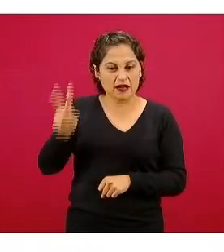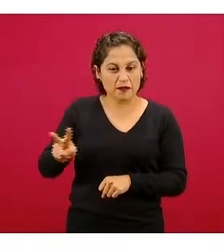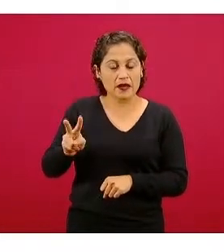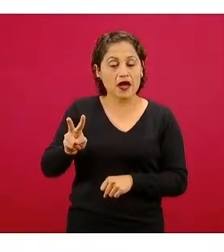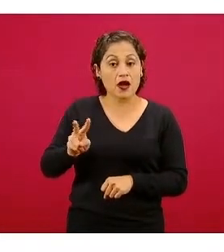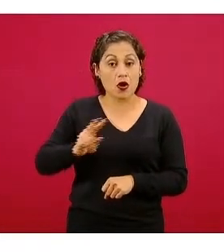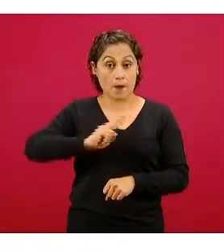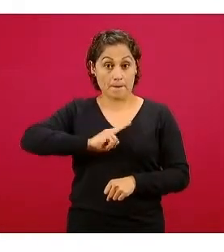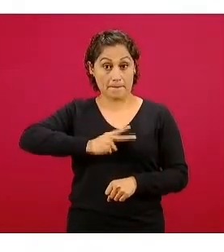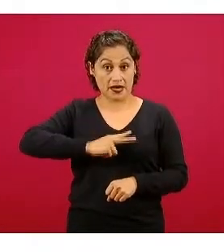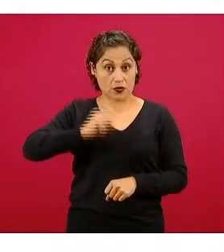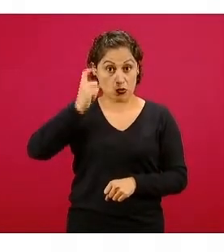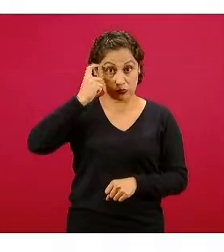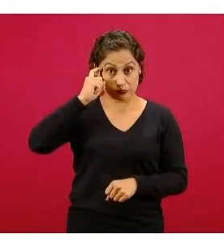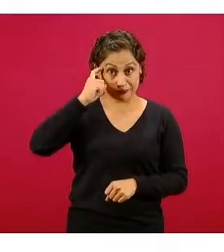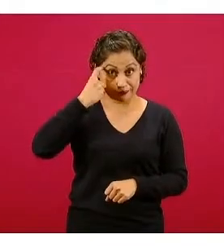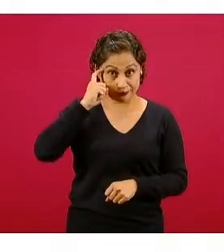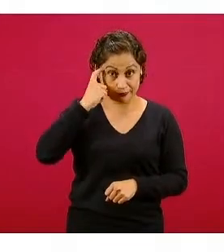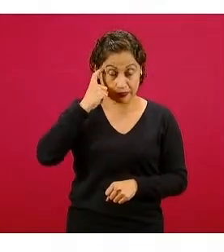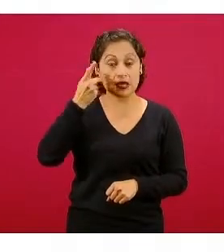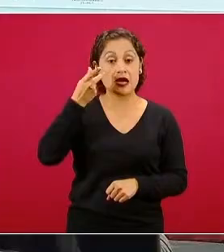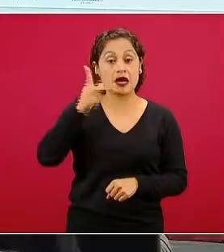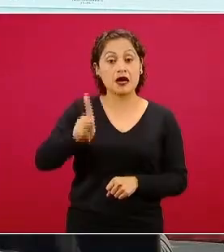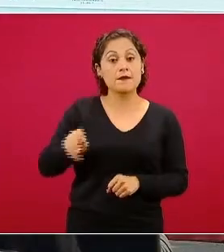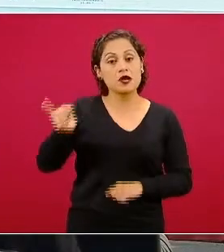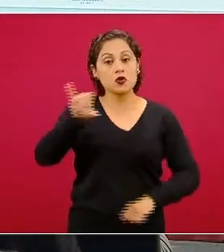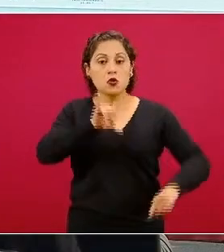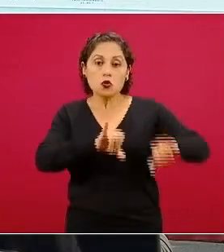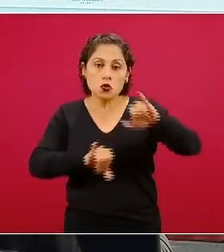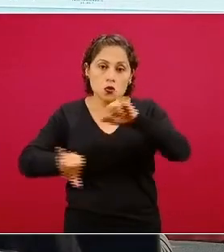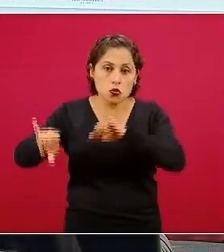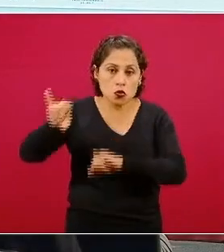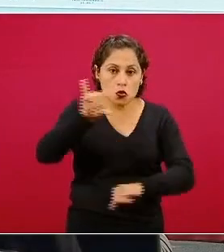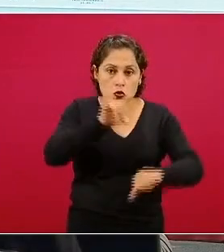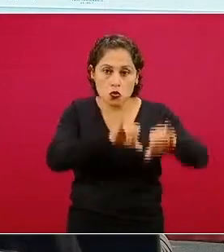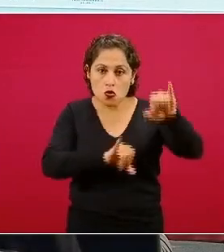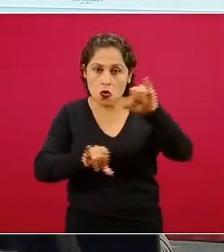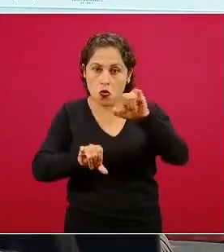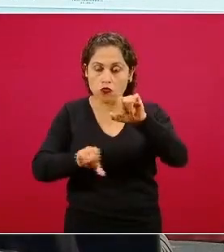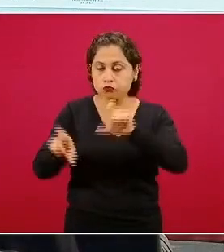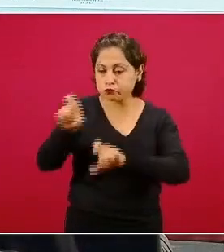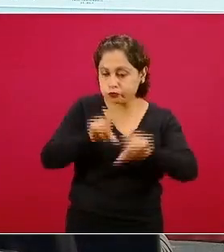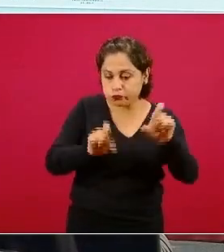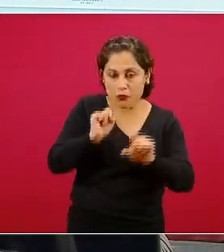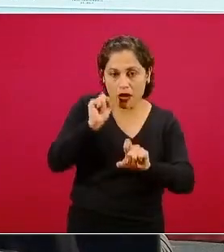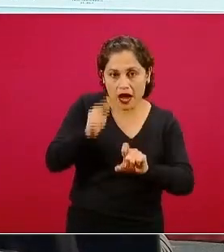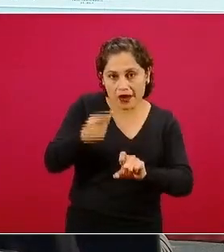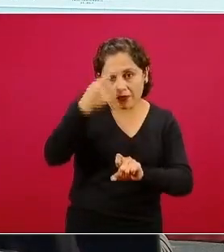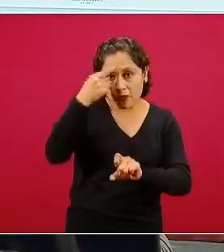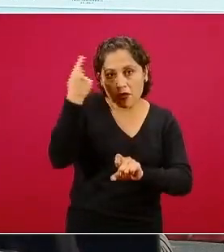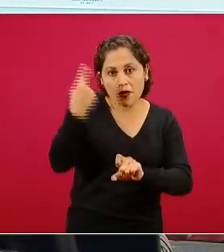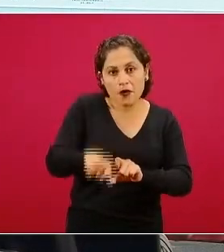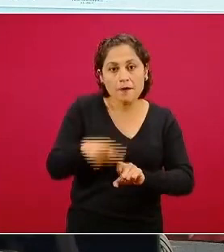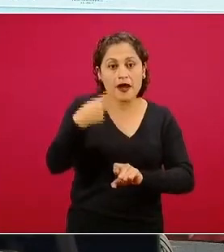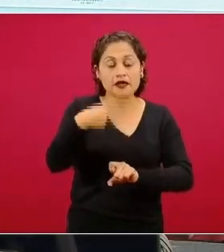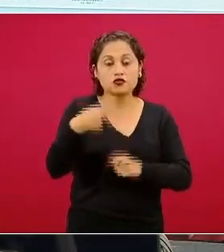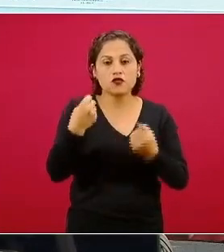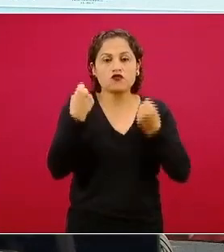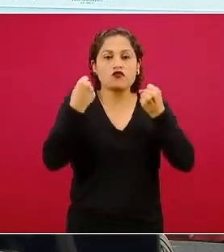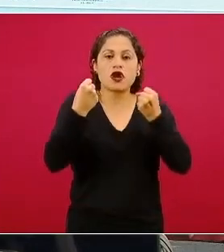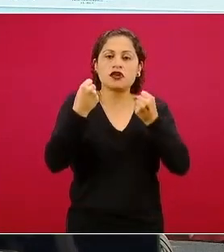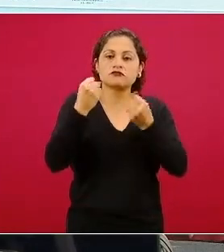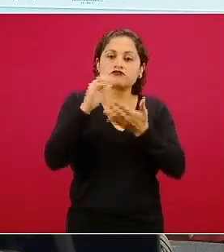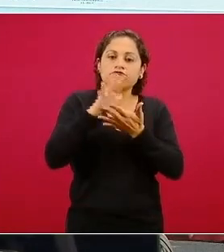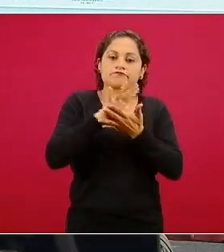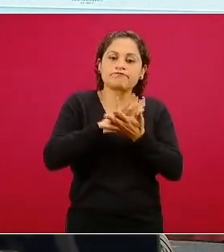virus, pero lo estamos tratando con algunas sustancias para quitarle su capacidad de producir enfermedad, y entonces